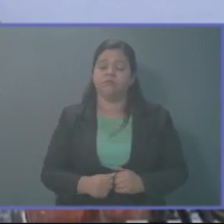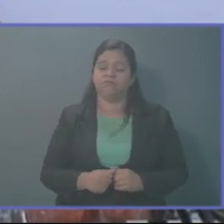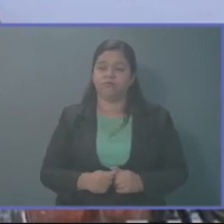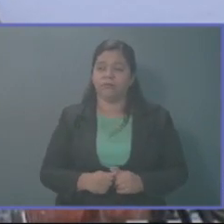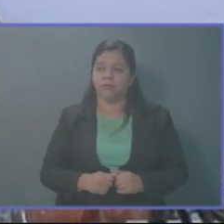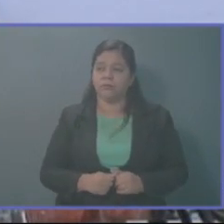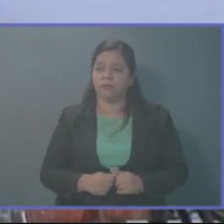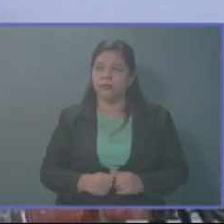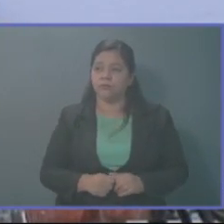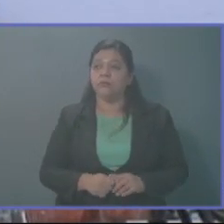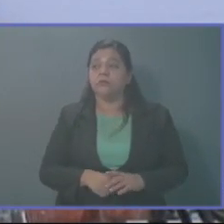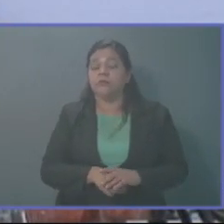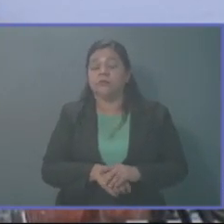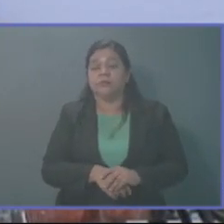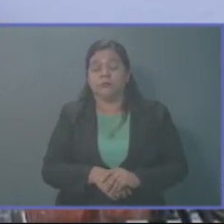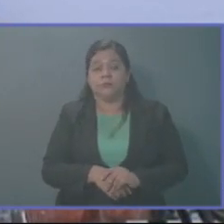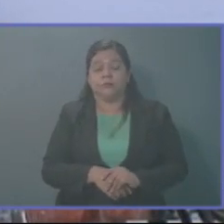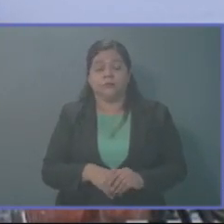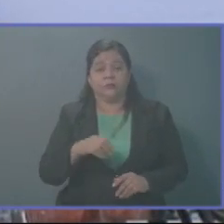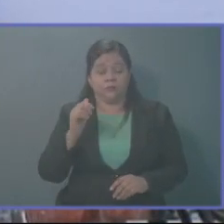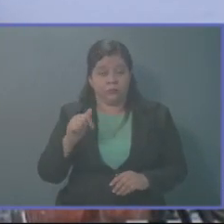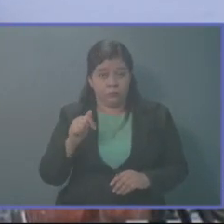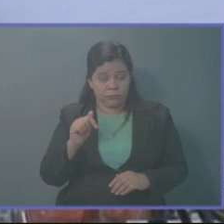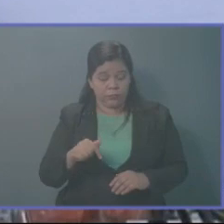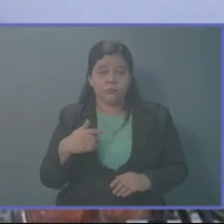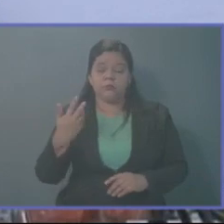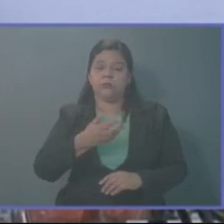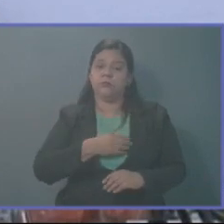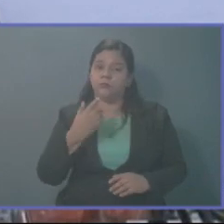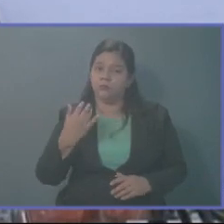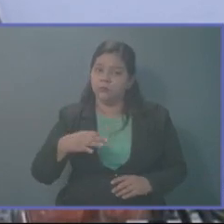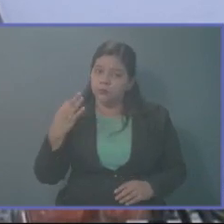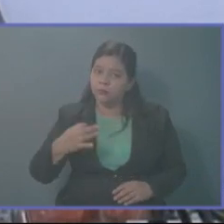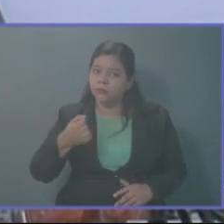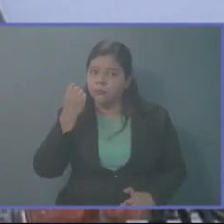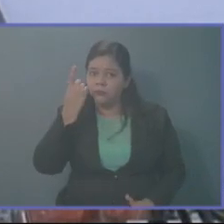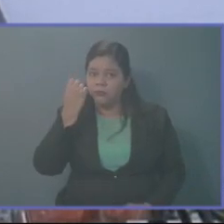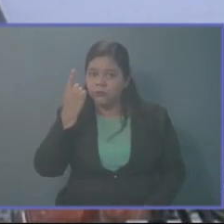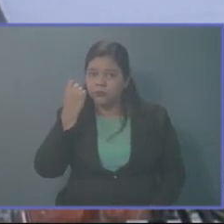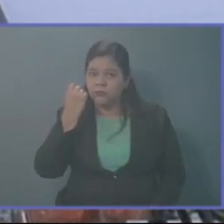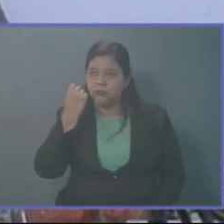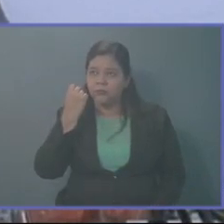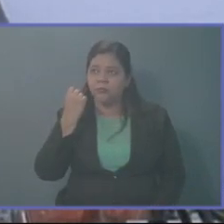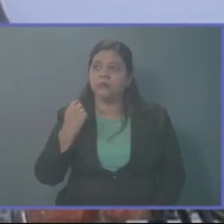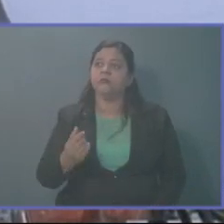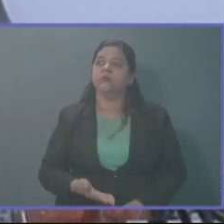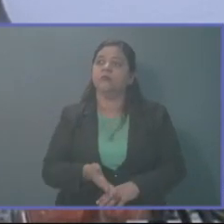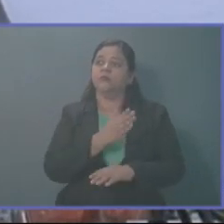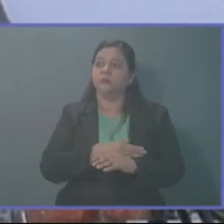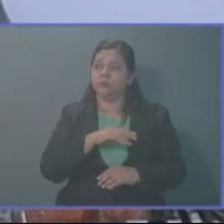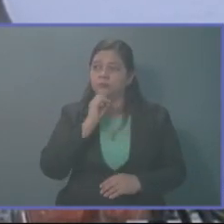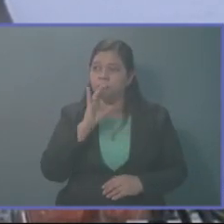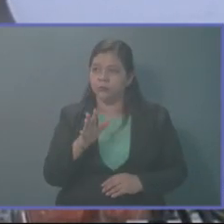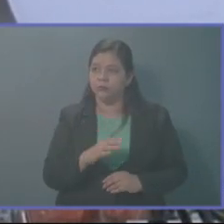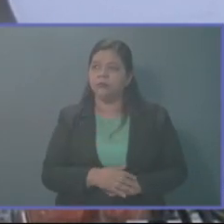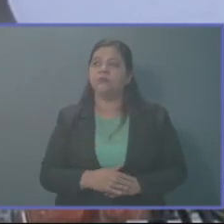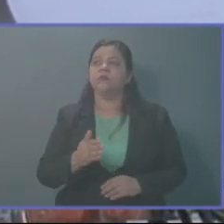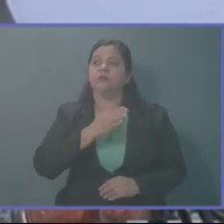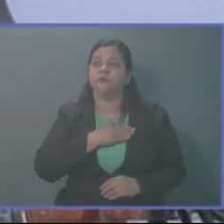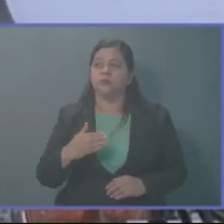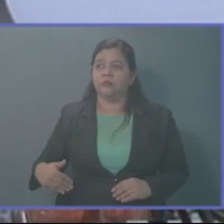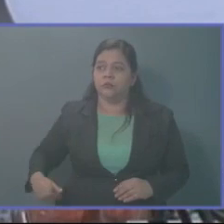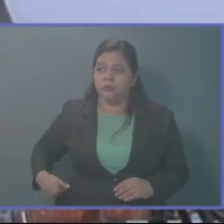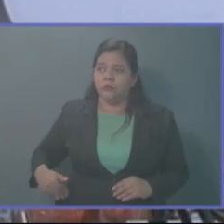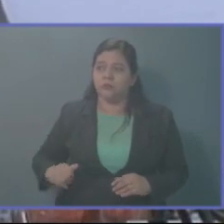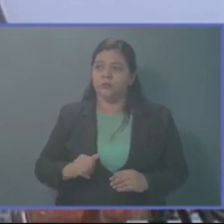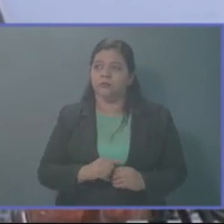difíciles. Por otro lado, también hay que entender que lo dijo el presidente